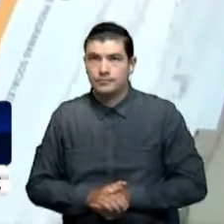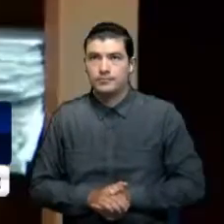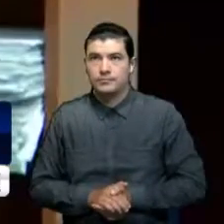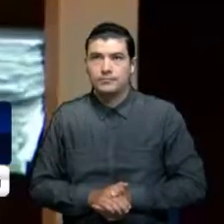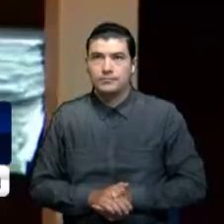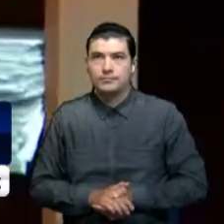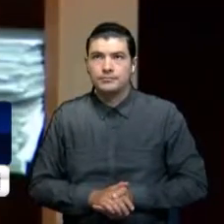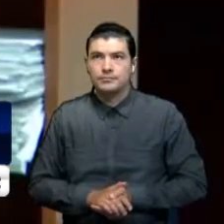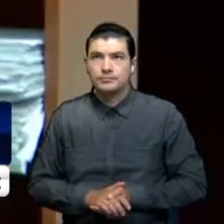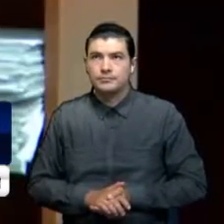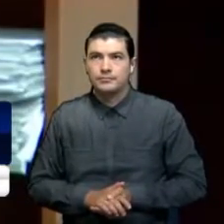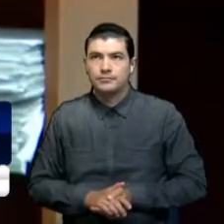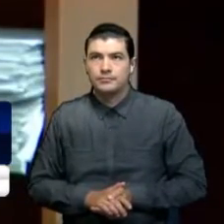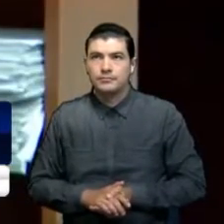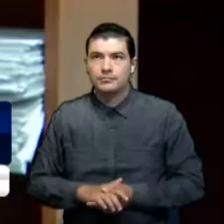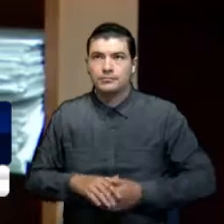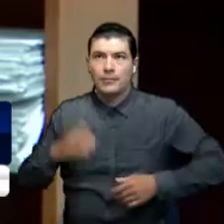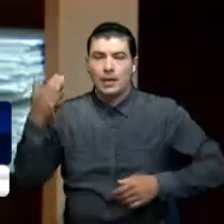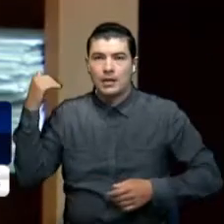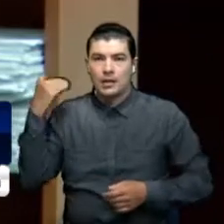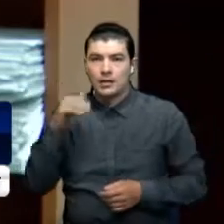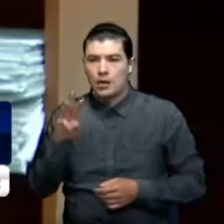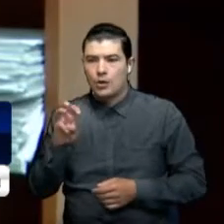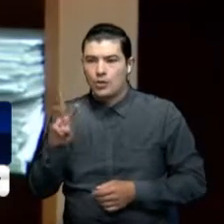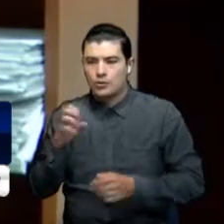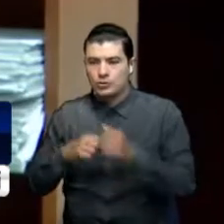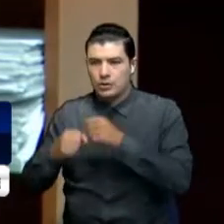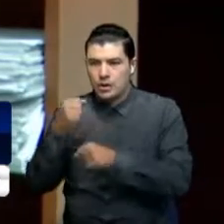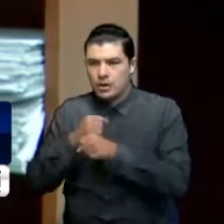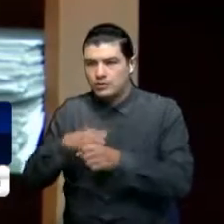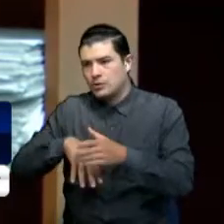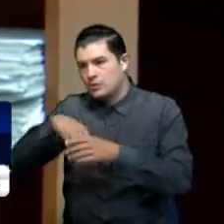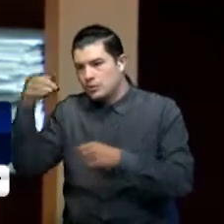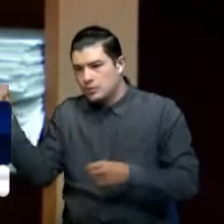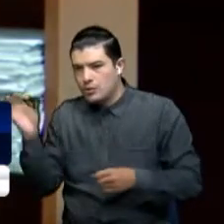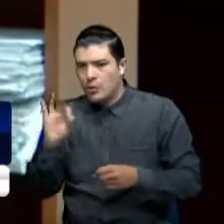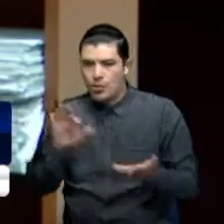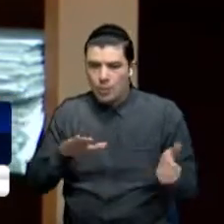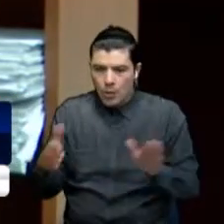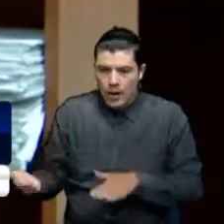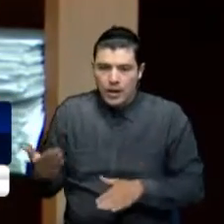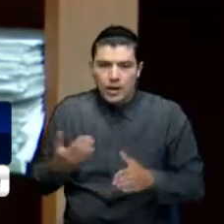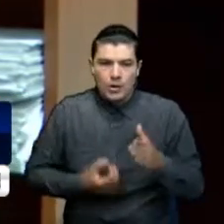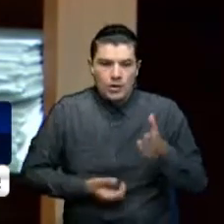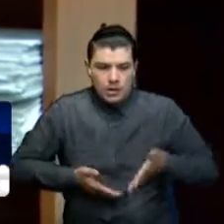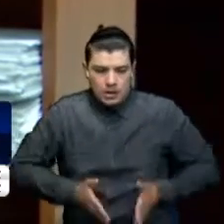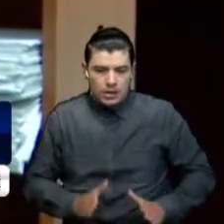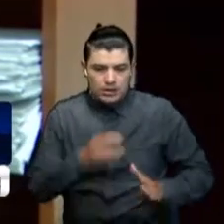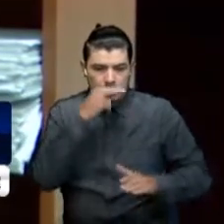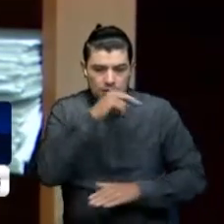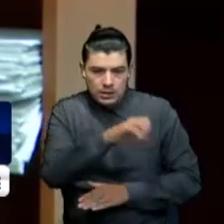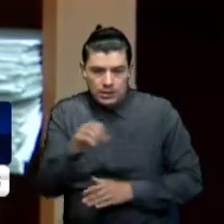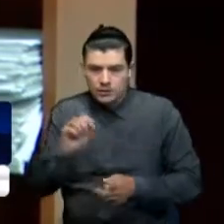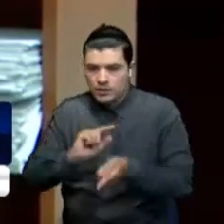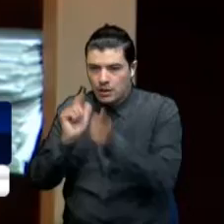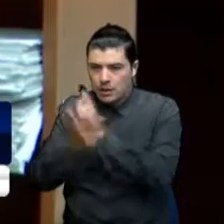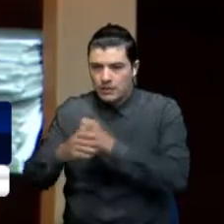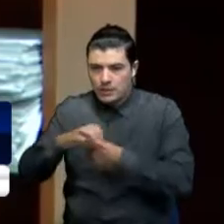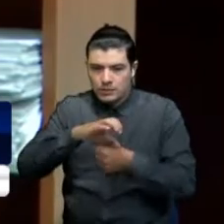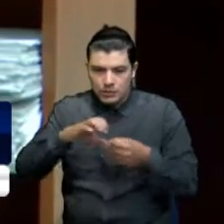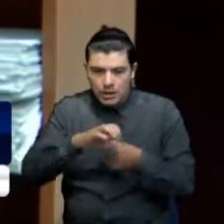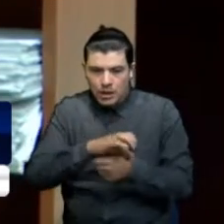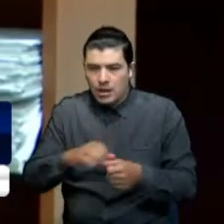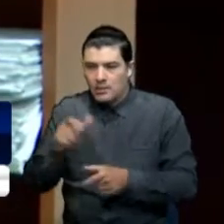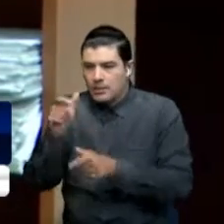en 8 años han nacido niños se han ido personas han fallecido y han cambiado de ciudad ha llegado a